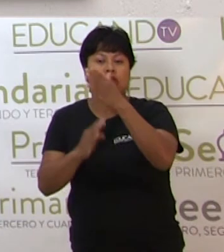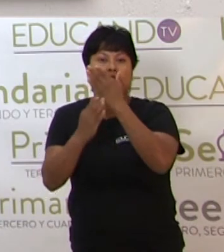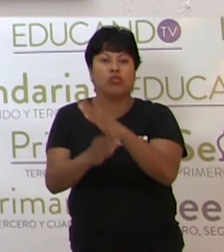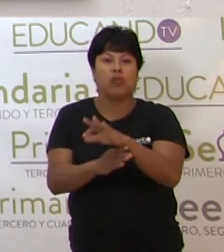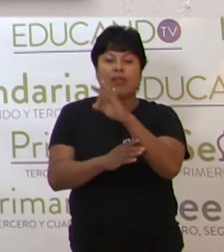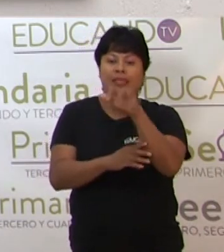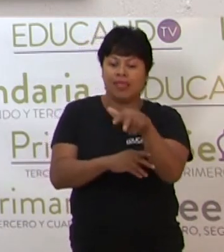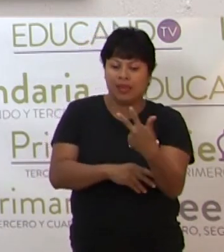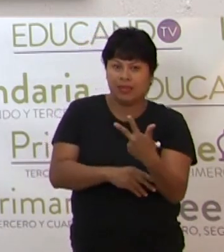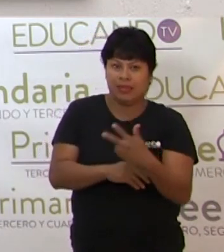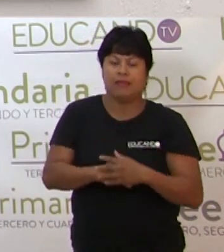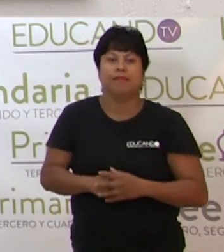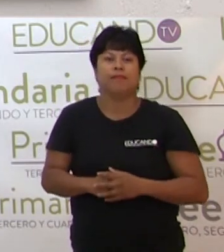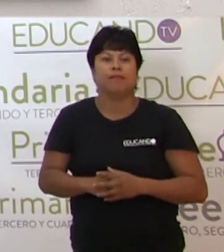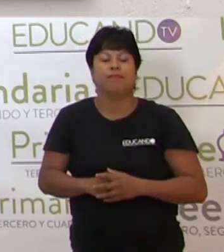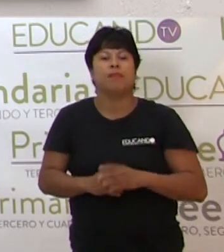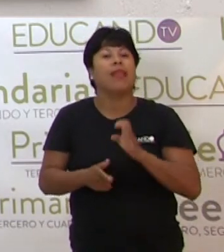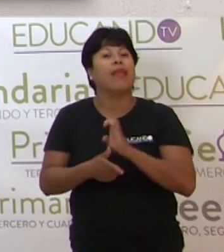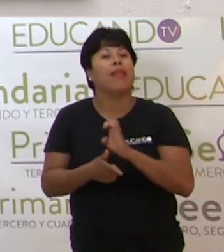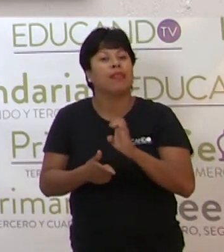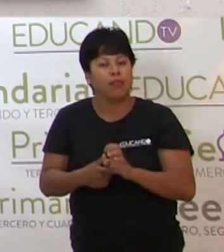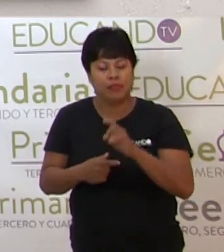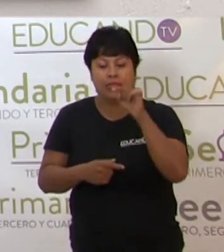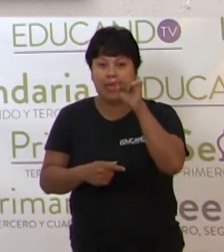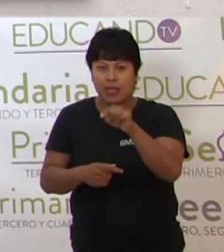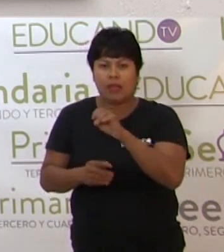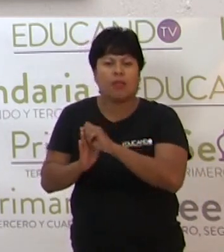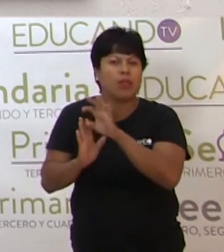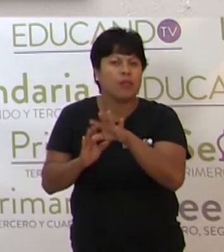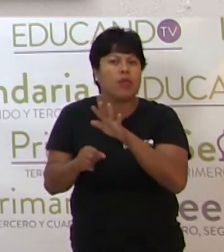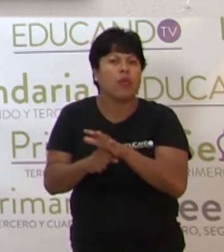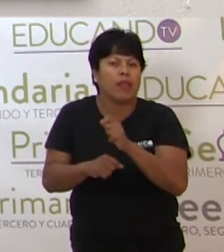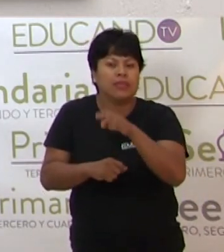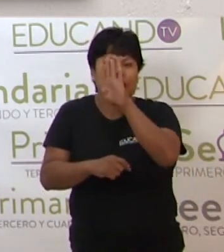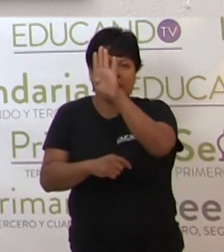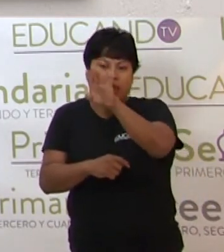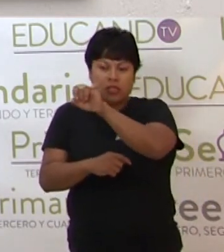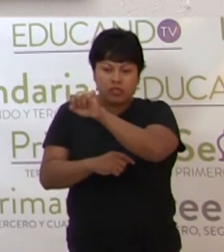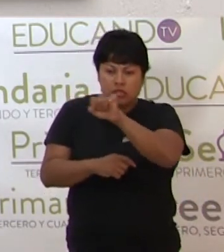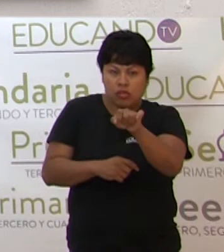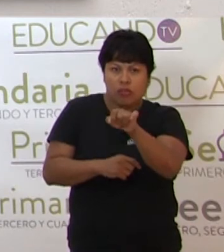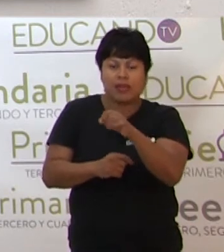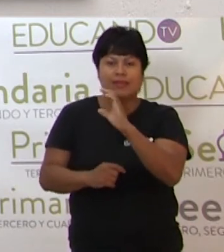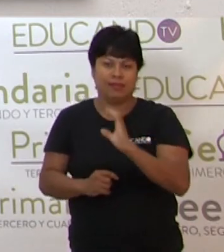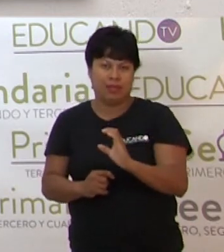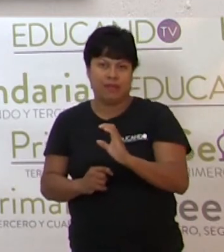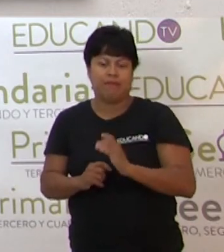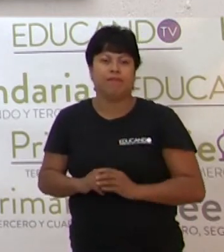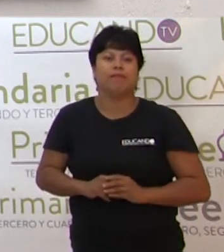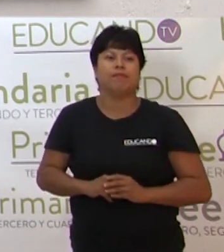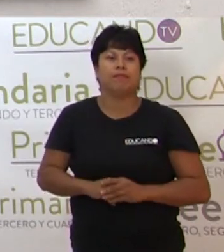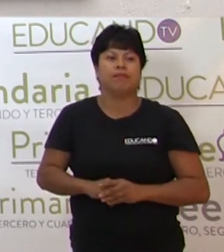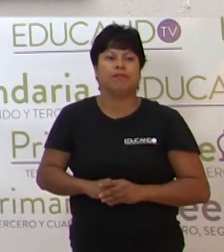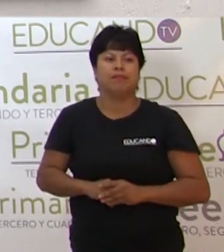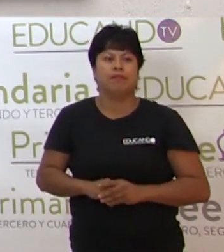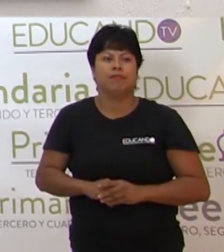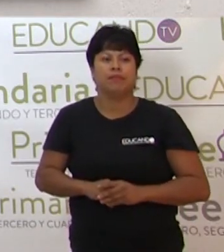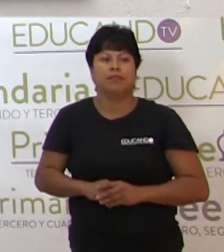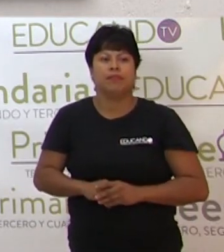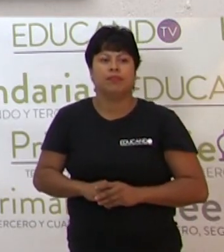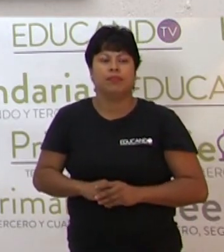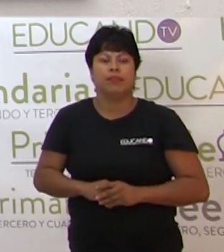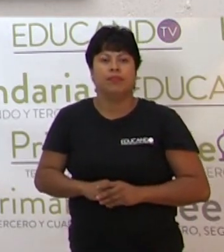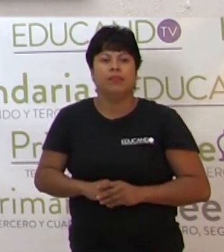13, 5 sobre 13. Entonces aquí sería B sobre C. ¿Sí?